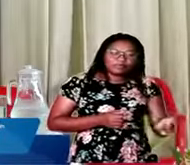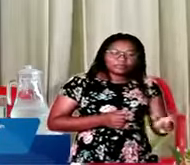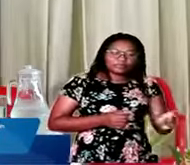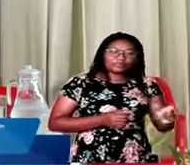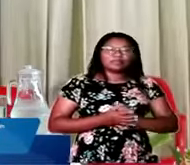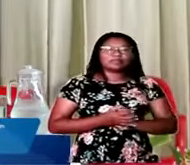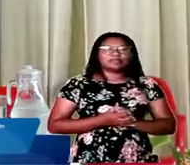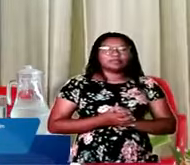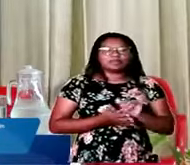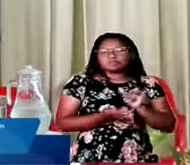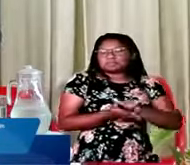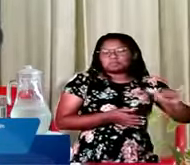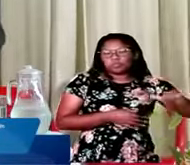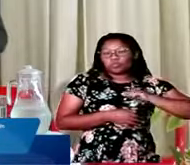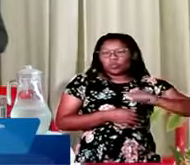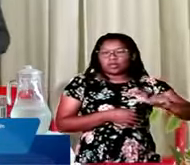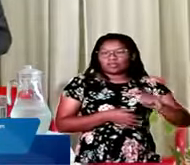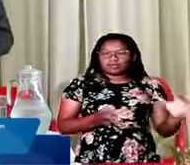junticos.